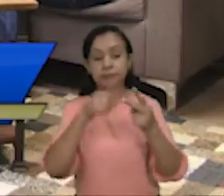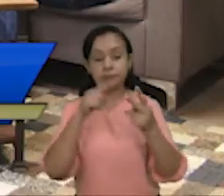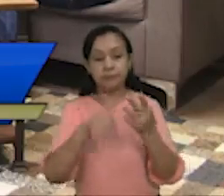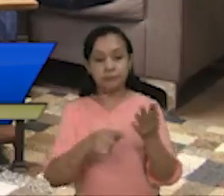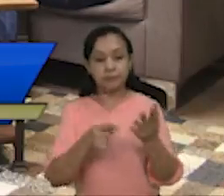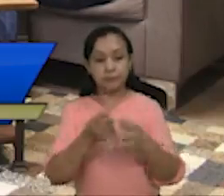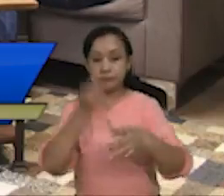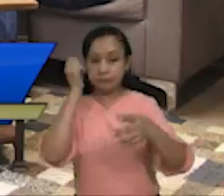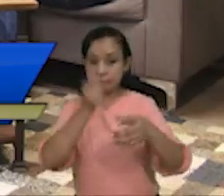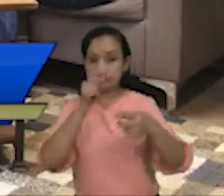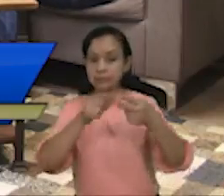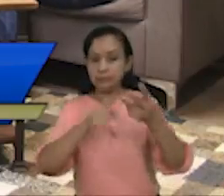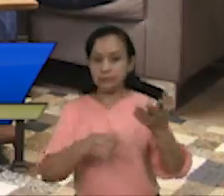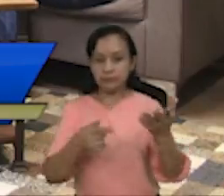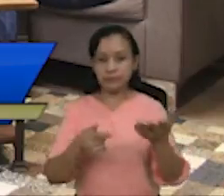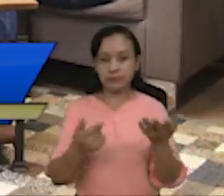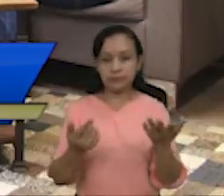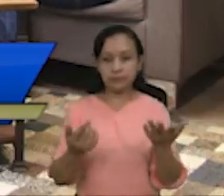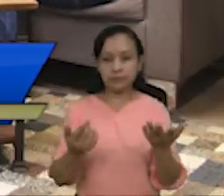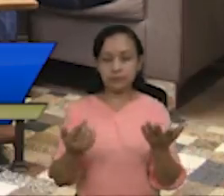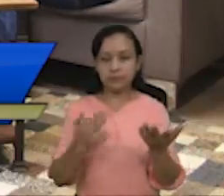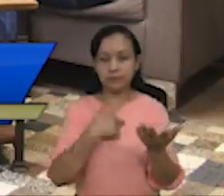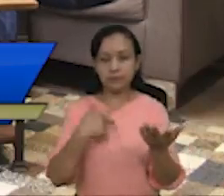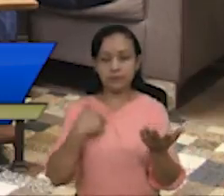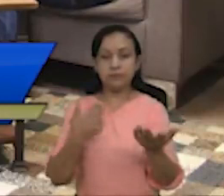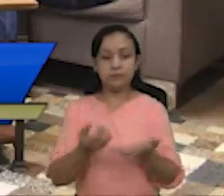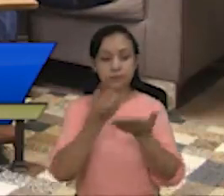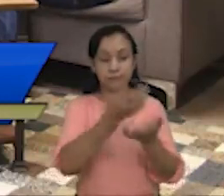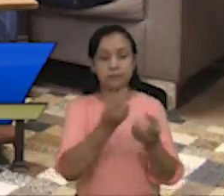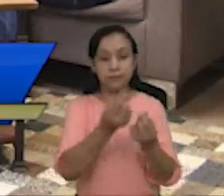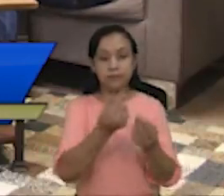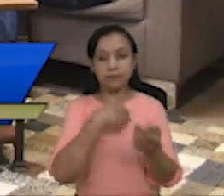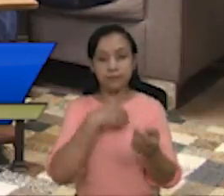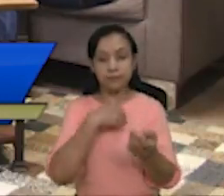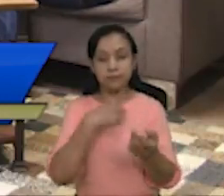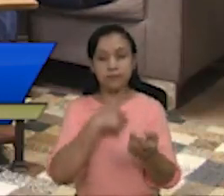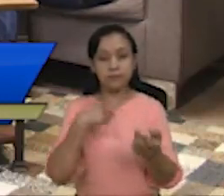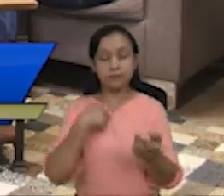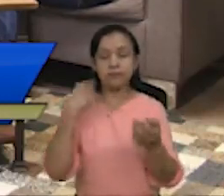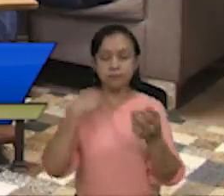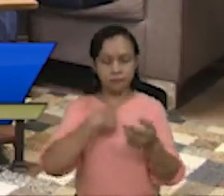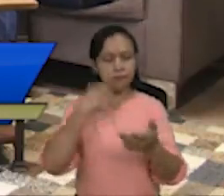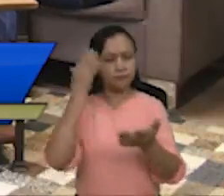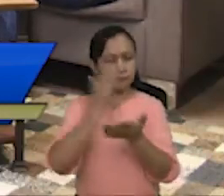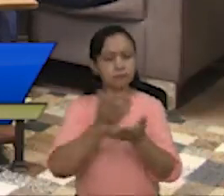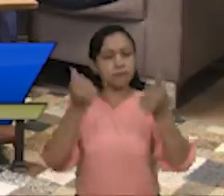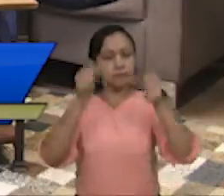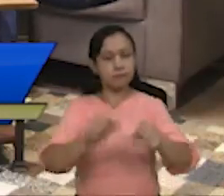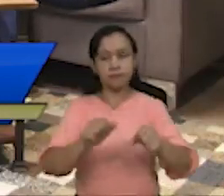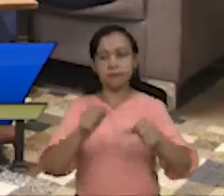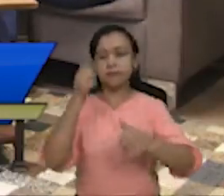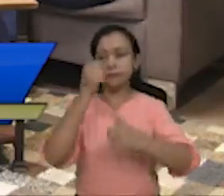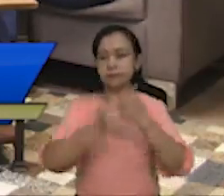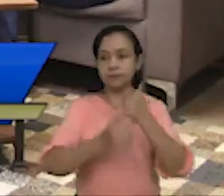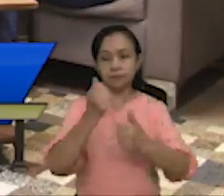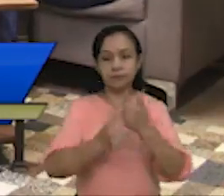el garrote, ¿verdad? Así. Y esta es la plata que te estoy dando para que vos resolvás, y tenés que hacer las cosas como yo digo. Entonces, ese ha sido el